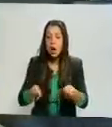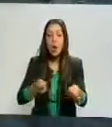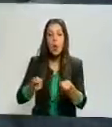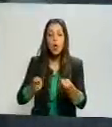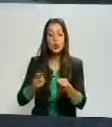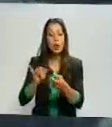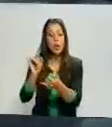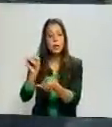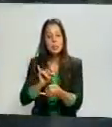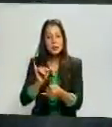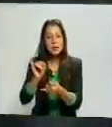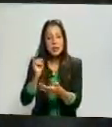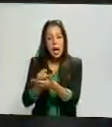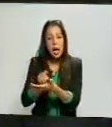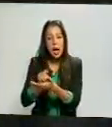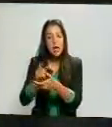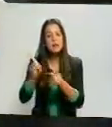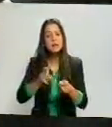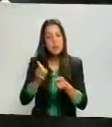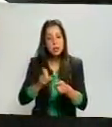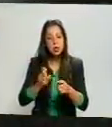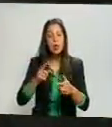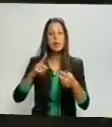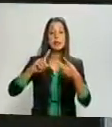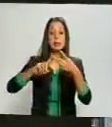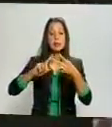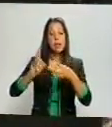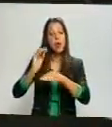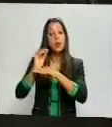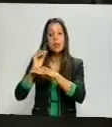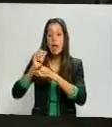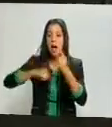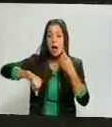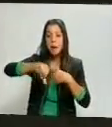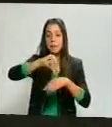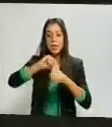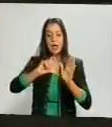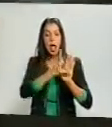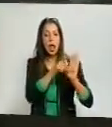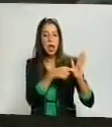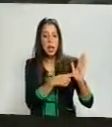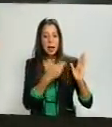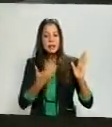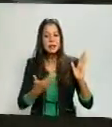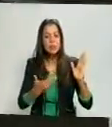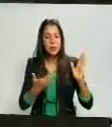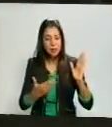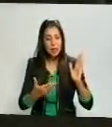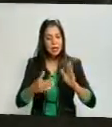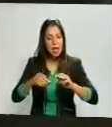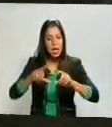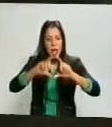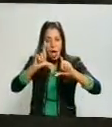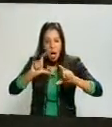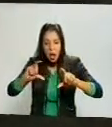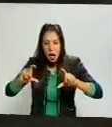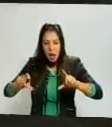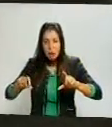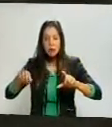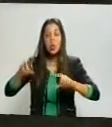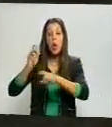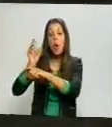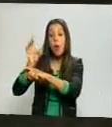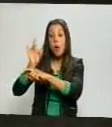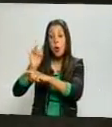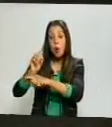sin dejar al lado el medio ambiente. A su vez, manifestó que esta ley impactará el arco minero del Orinoco, del sur